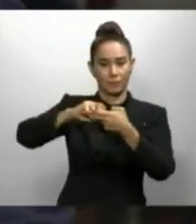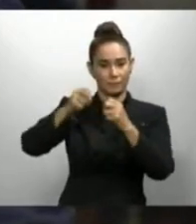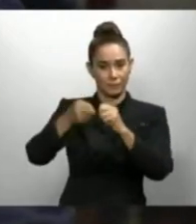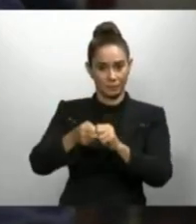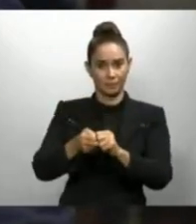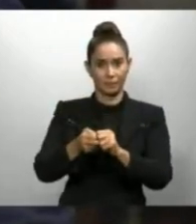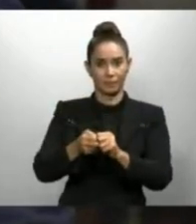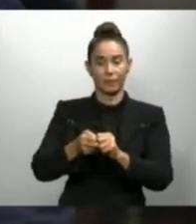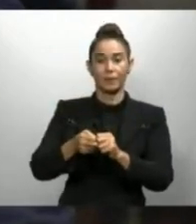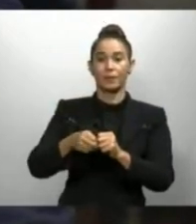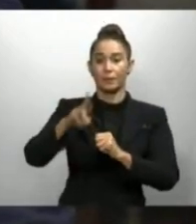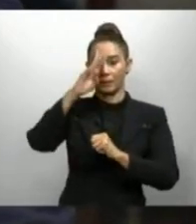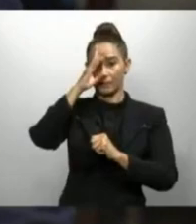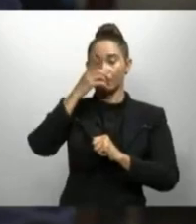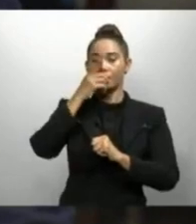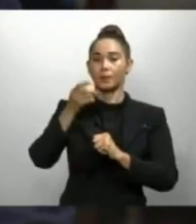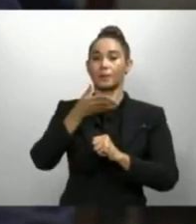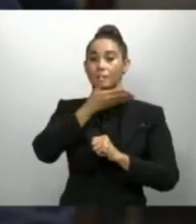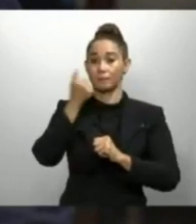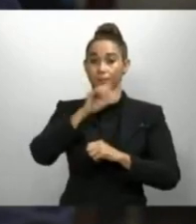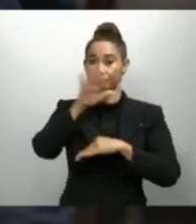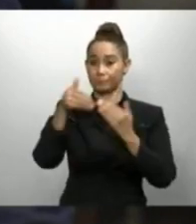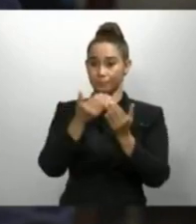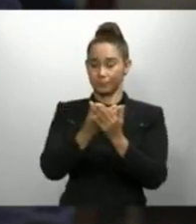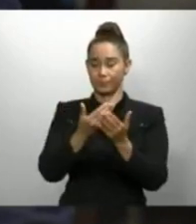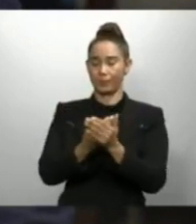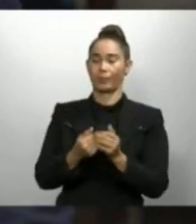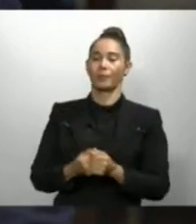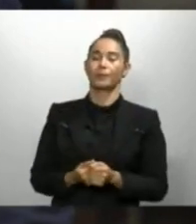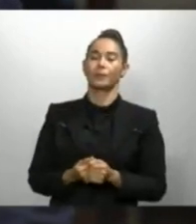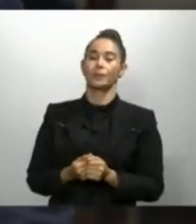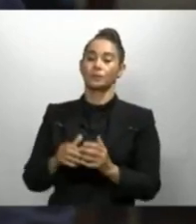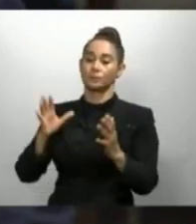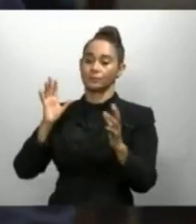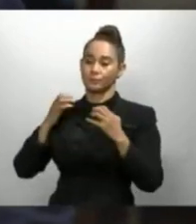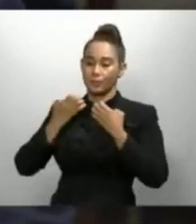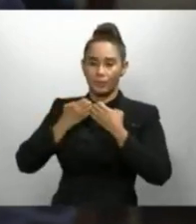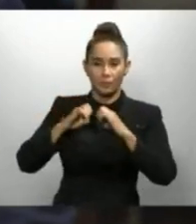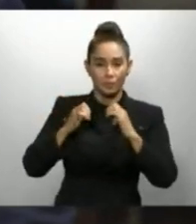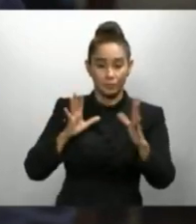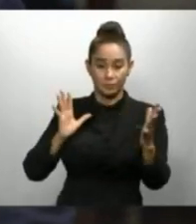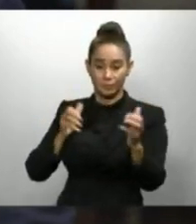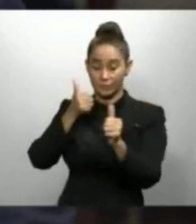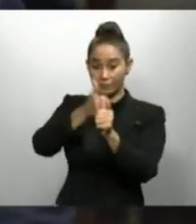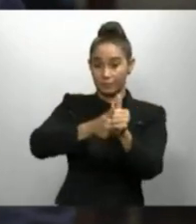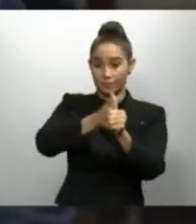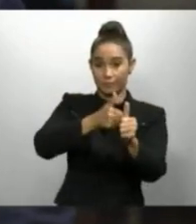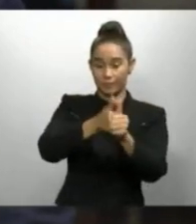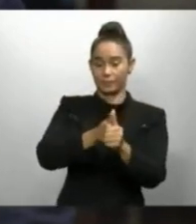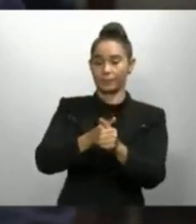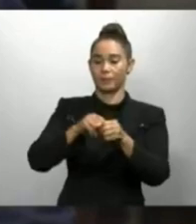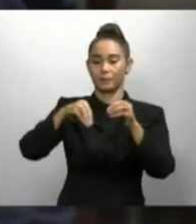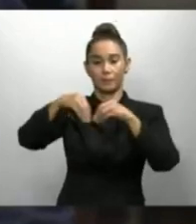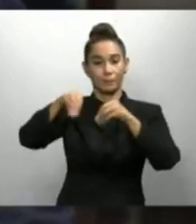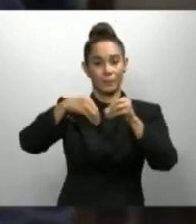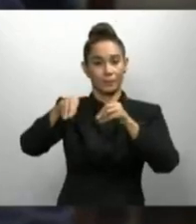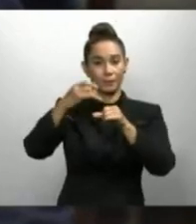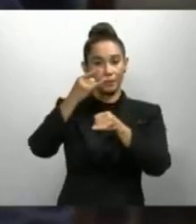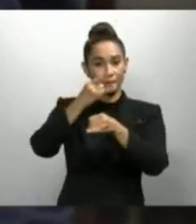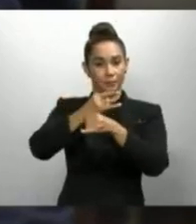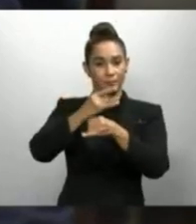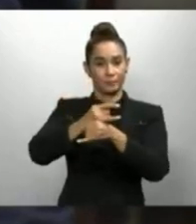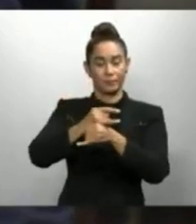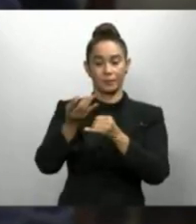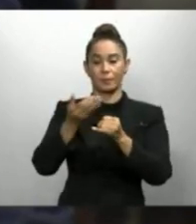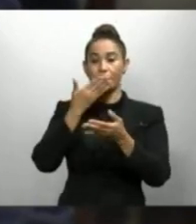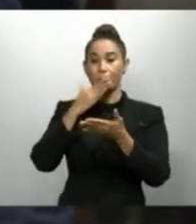más seguro para todos. Arreciamos la lucha contra el comercio ilícito y en especial la venta de alcohol adulterado, porque no